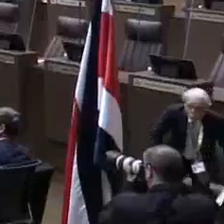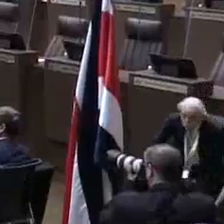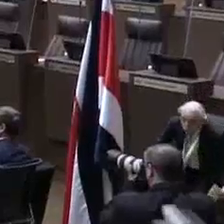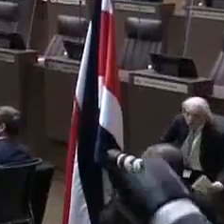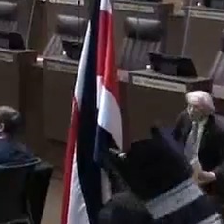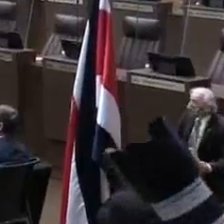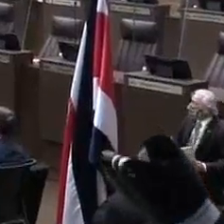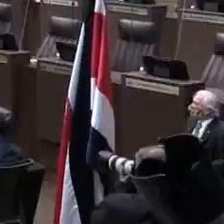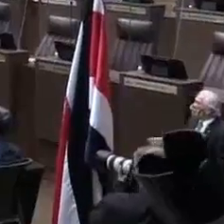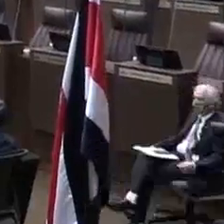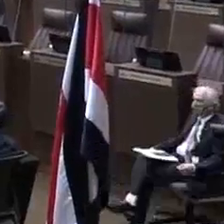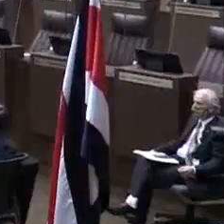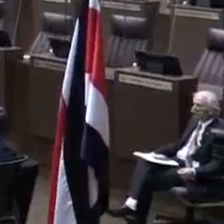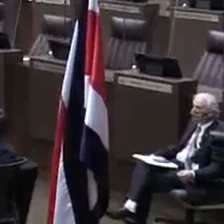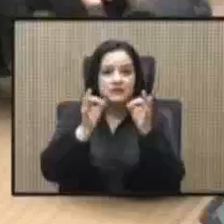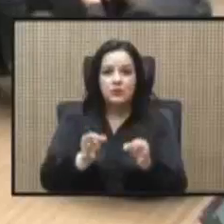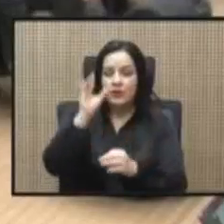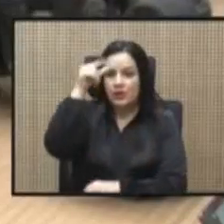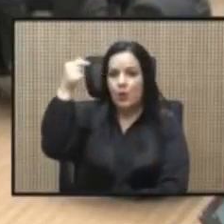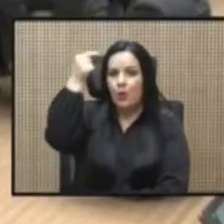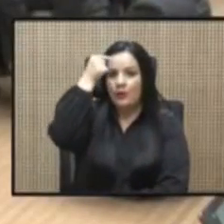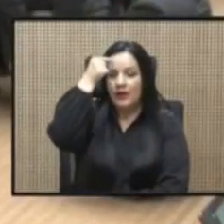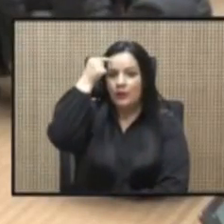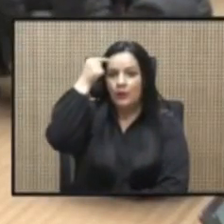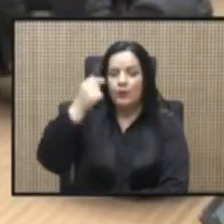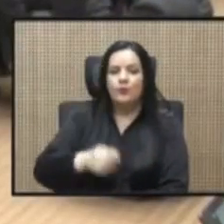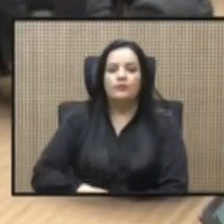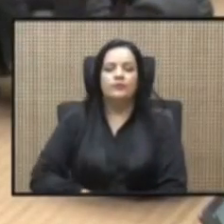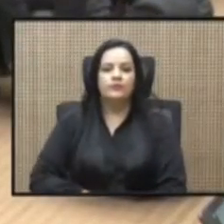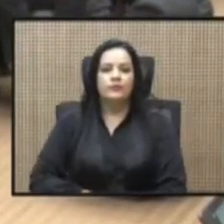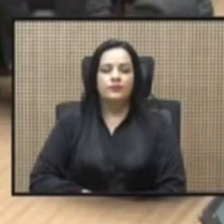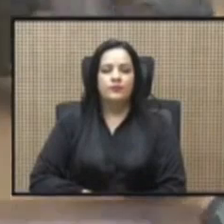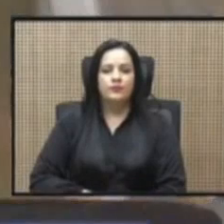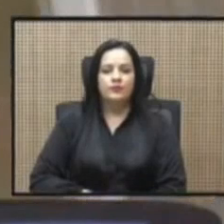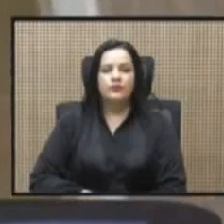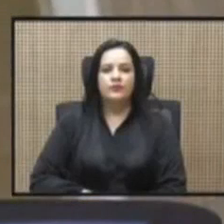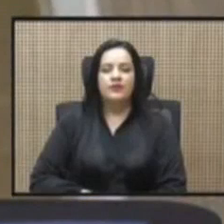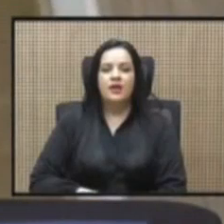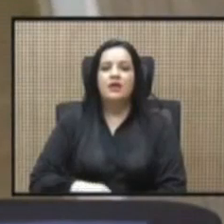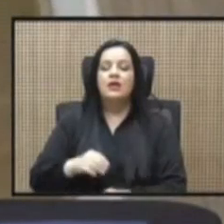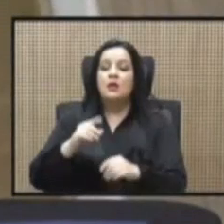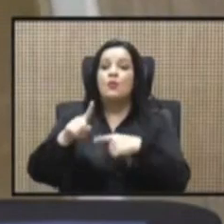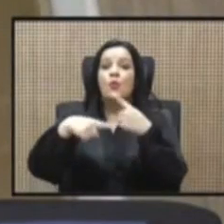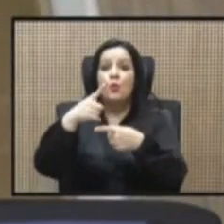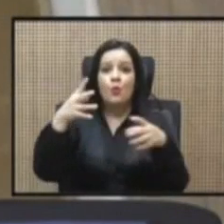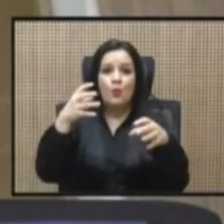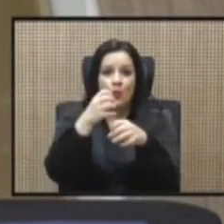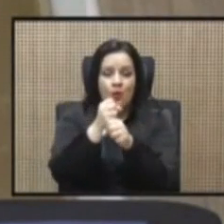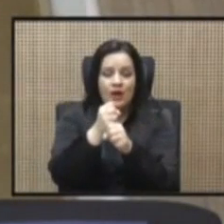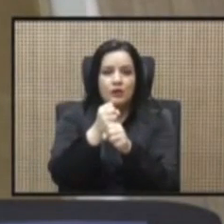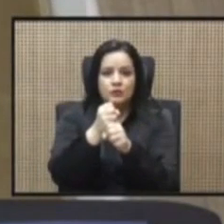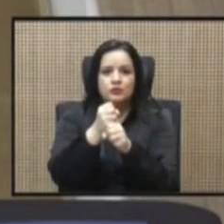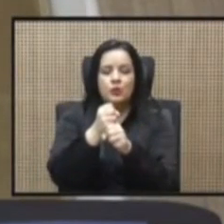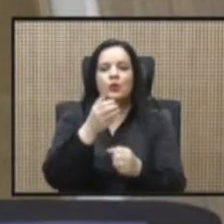que el decreto fue derogado por la confusión que generaba la redacción del artículo número 7 alvarado explicó que la upad pretendía colaborar